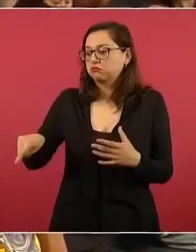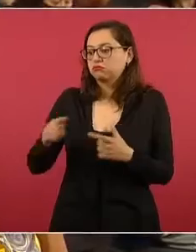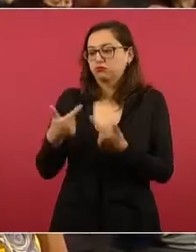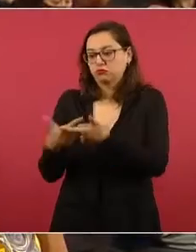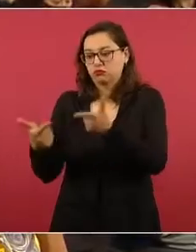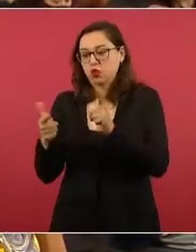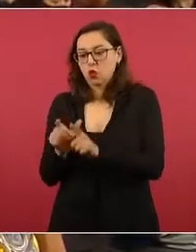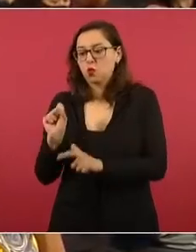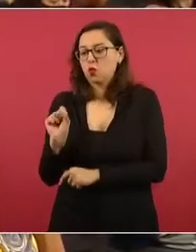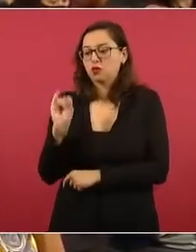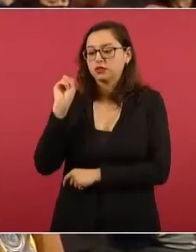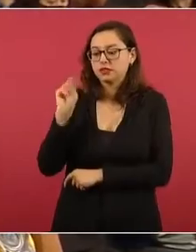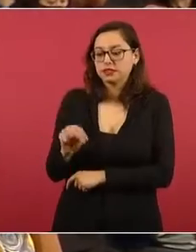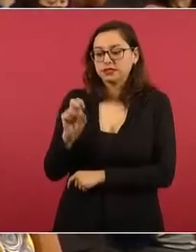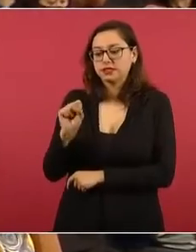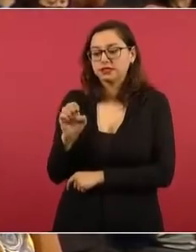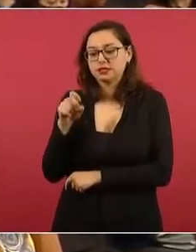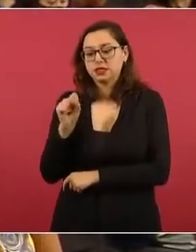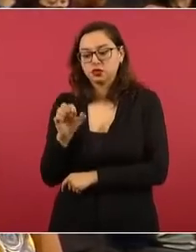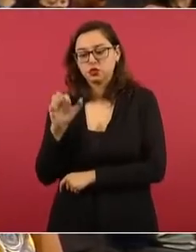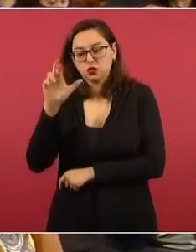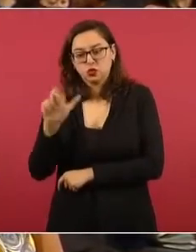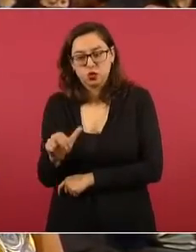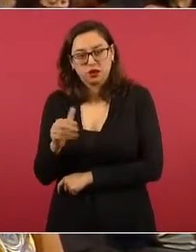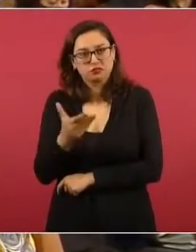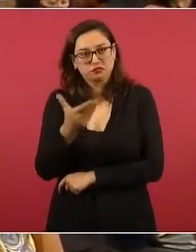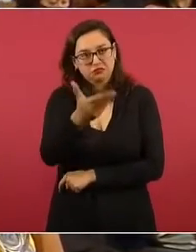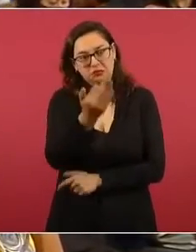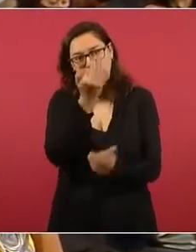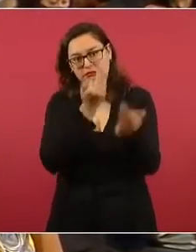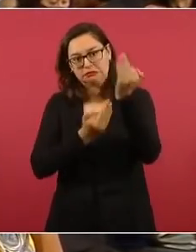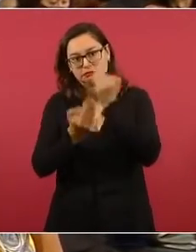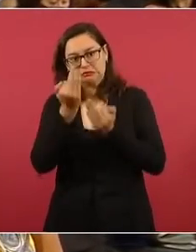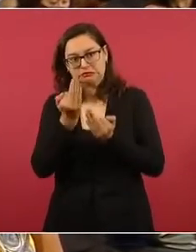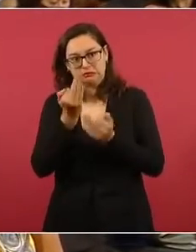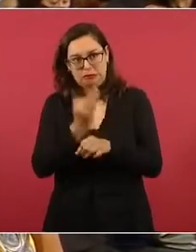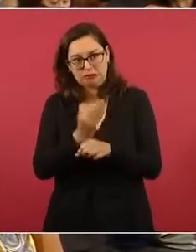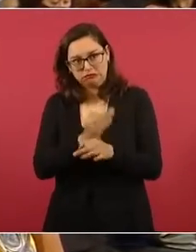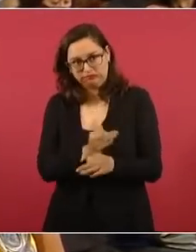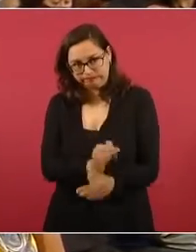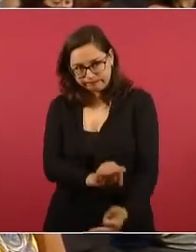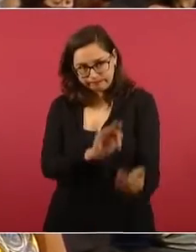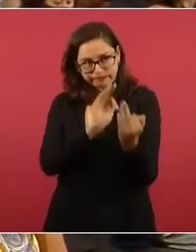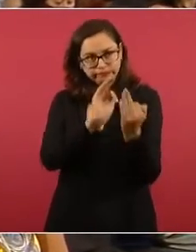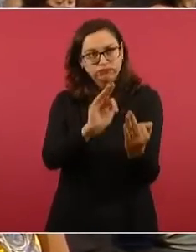muerte. Gracias, presidente. Se lo tenía que decir cara a cara, frente a frente.